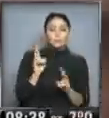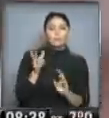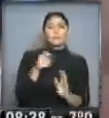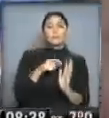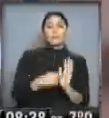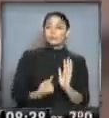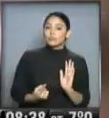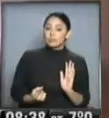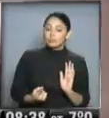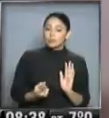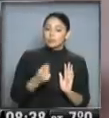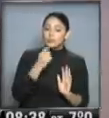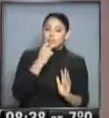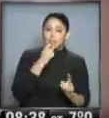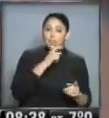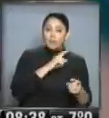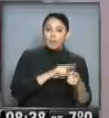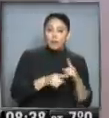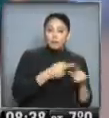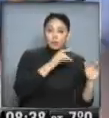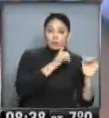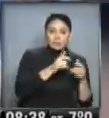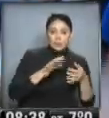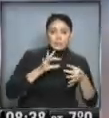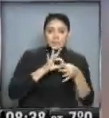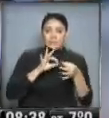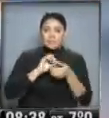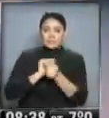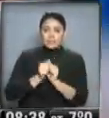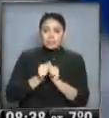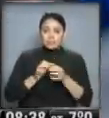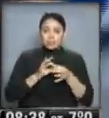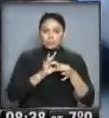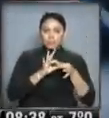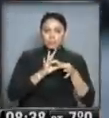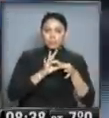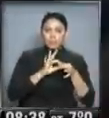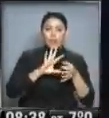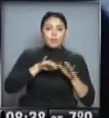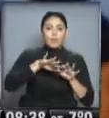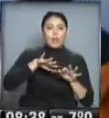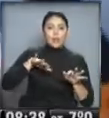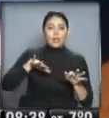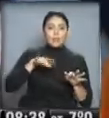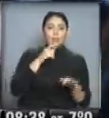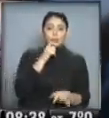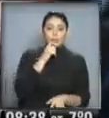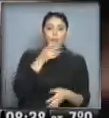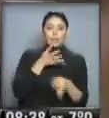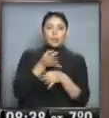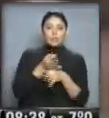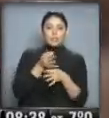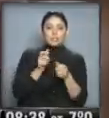cuando esta relación entre adolescencia y sexualidad se da alejada por un lado de lo que sería la educación